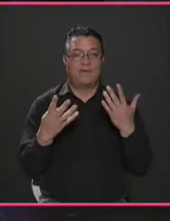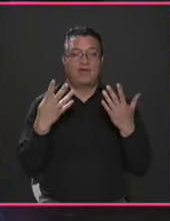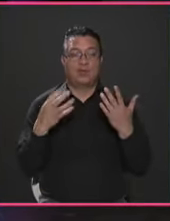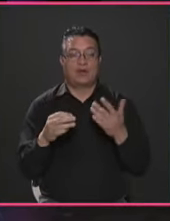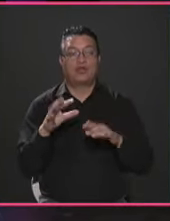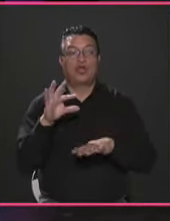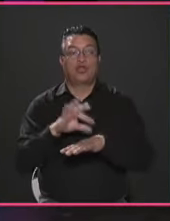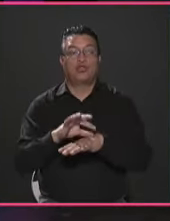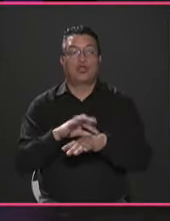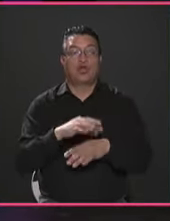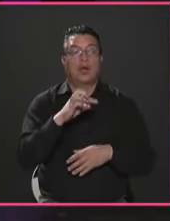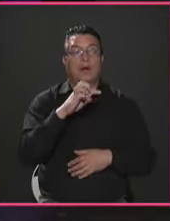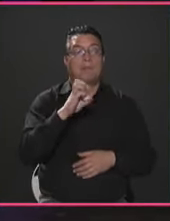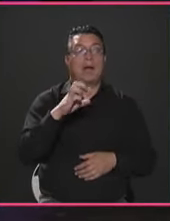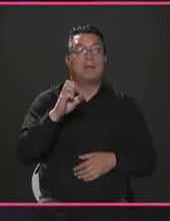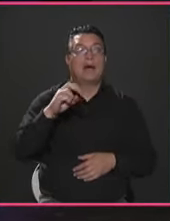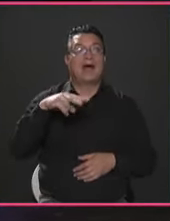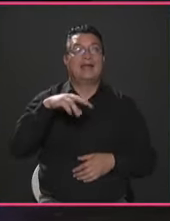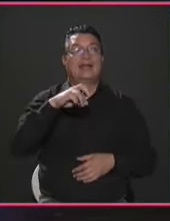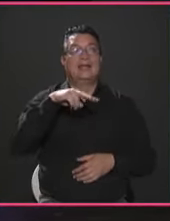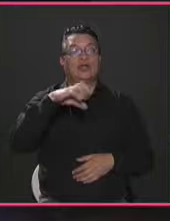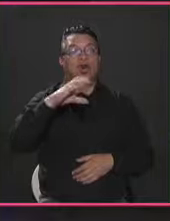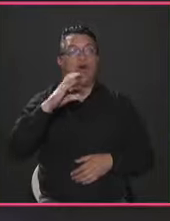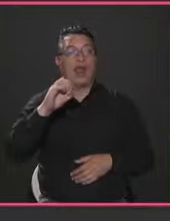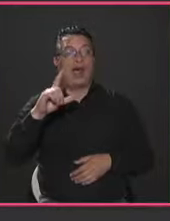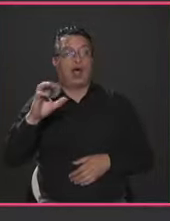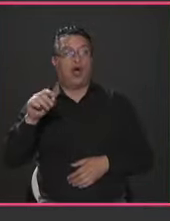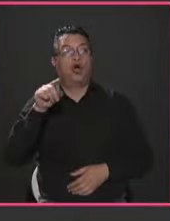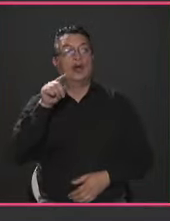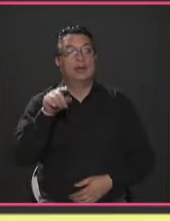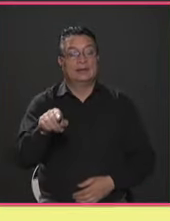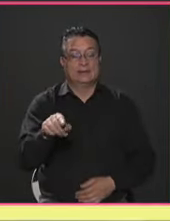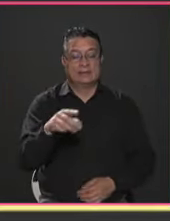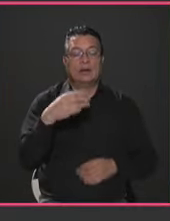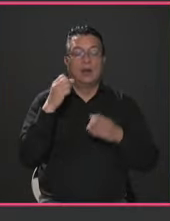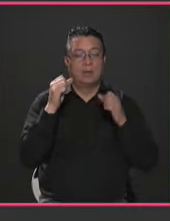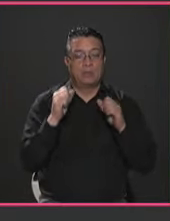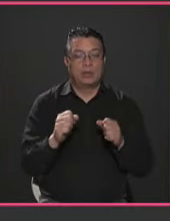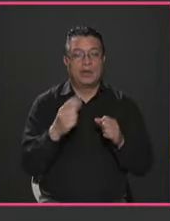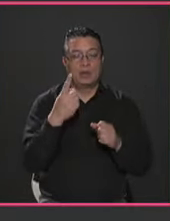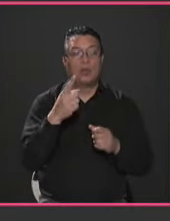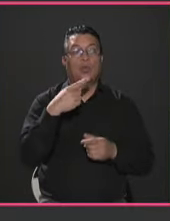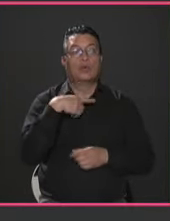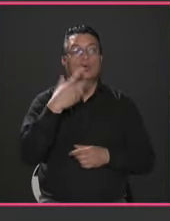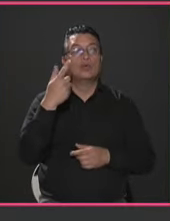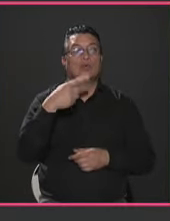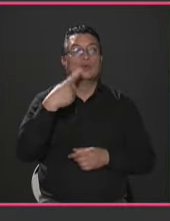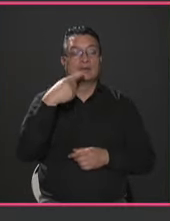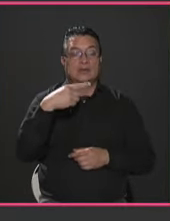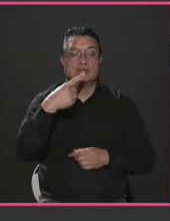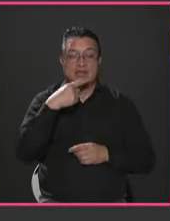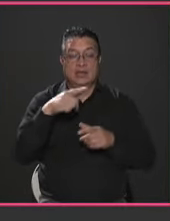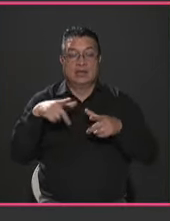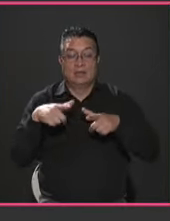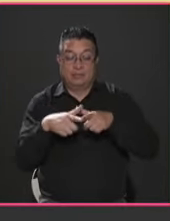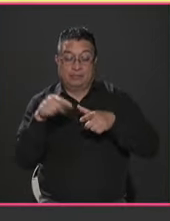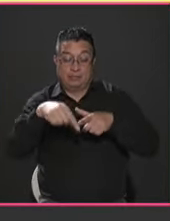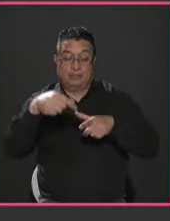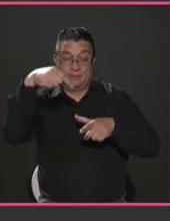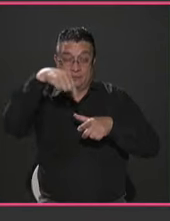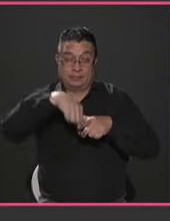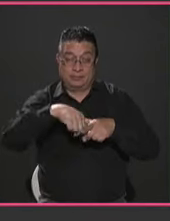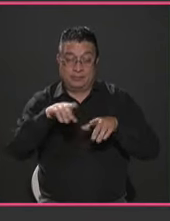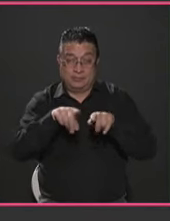papa nicolo y la técnica consistía en poder insertar un cepillo eh Por la vagina hacia el